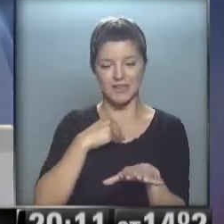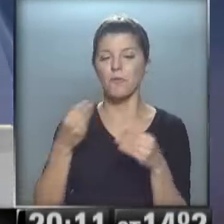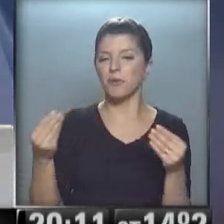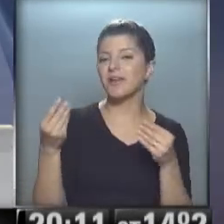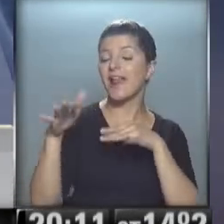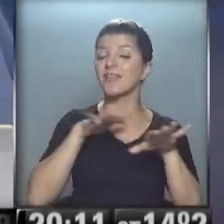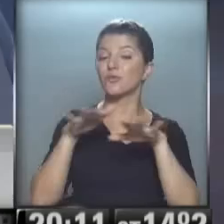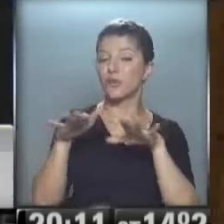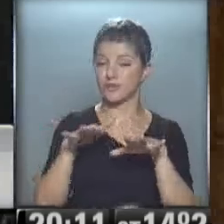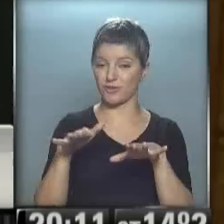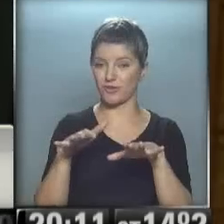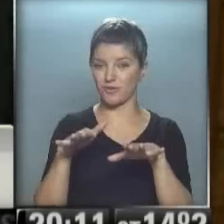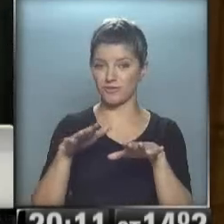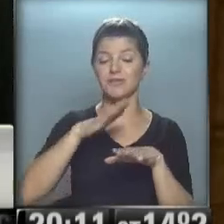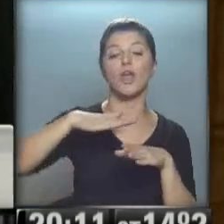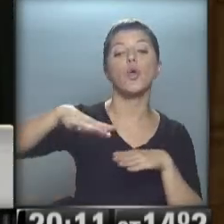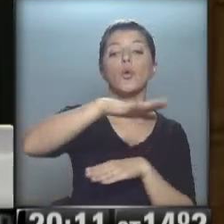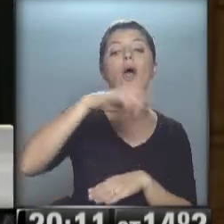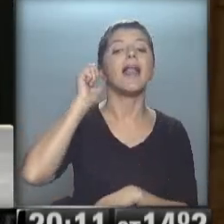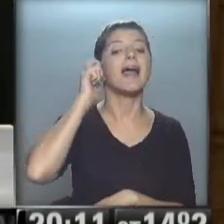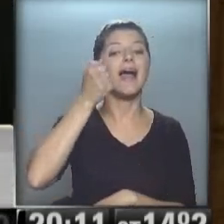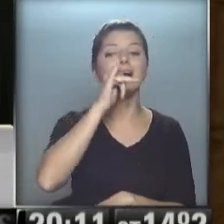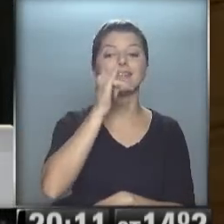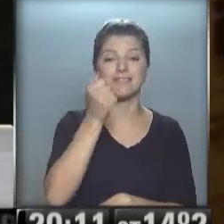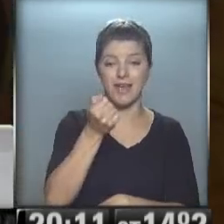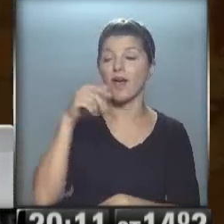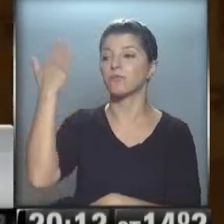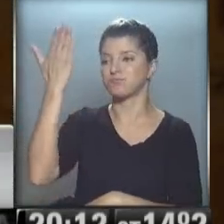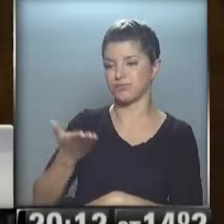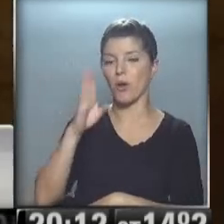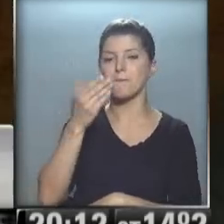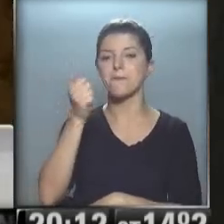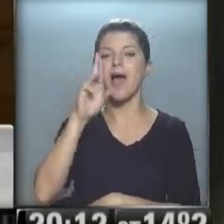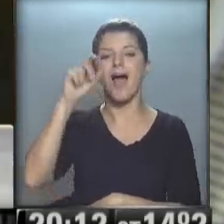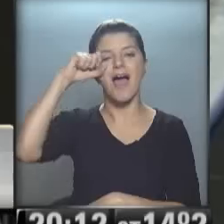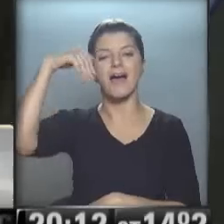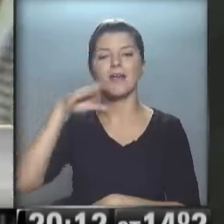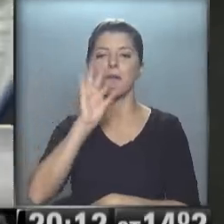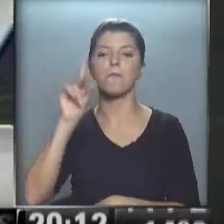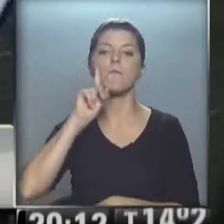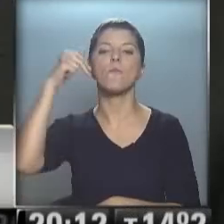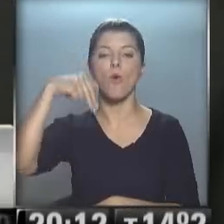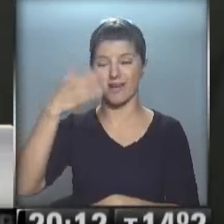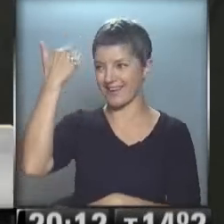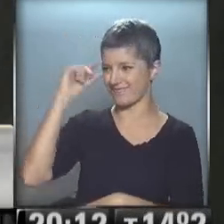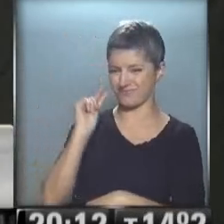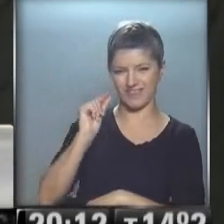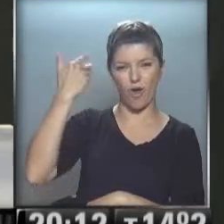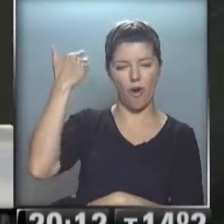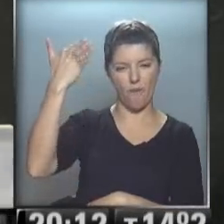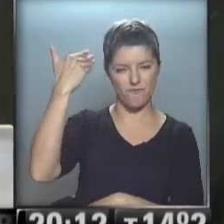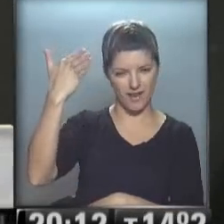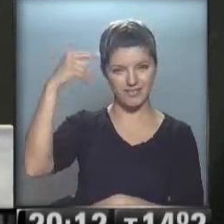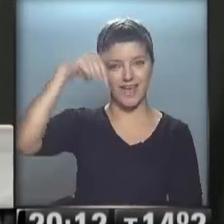que ha estallado en la Franja de Gaza. Estamos con el maestro Barenboim, que acaba de dar una conferencia de prensa aquí en